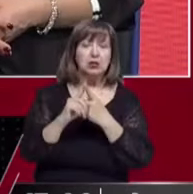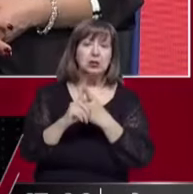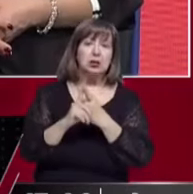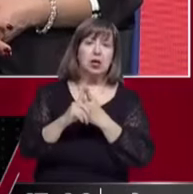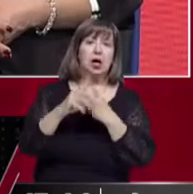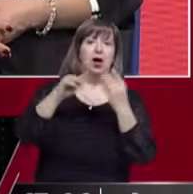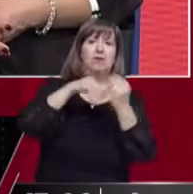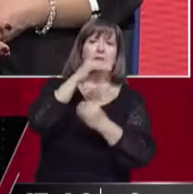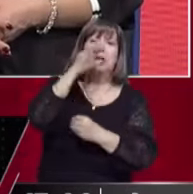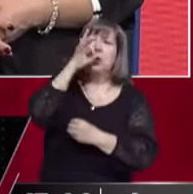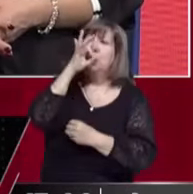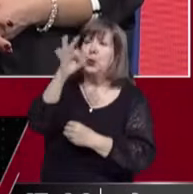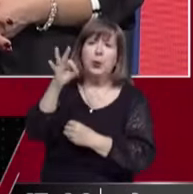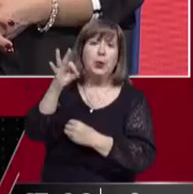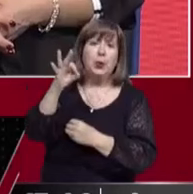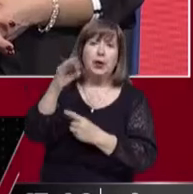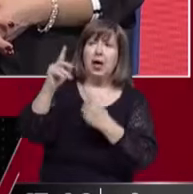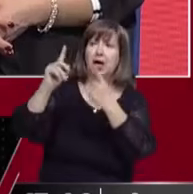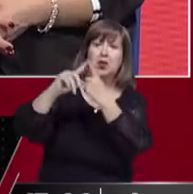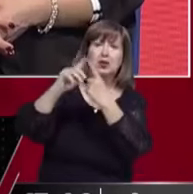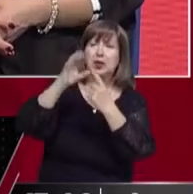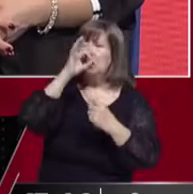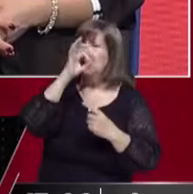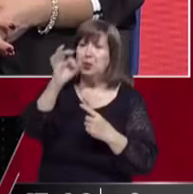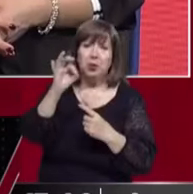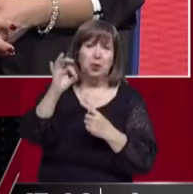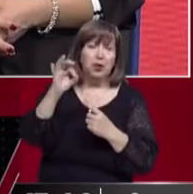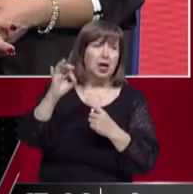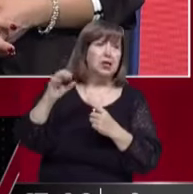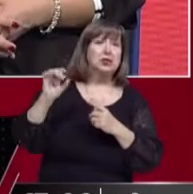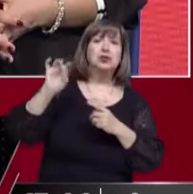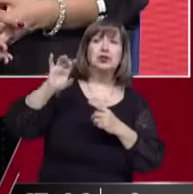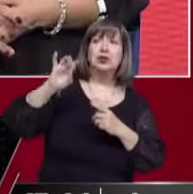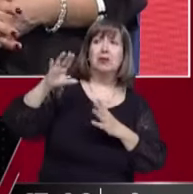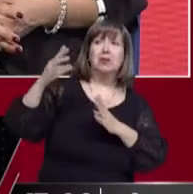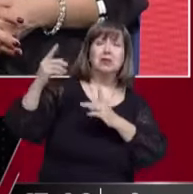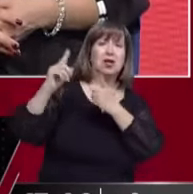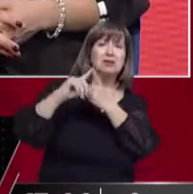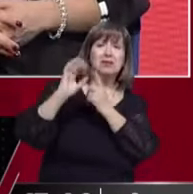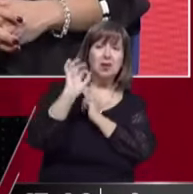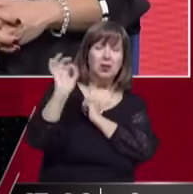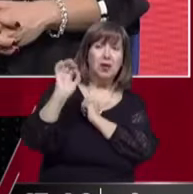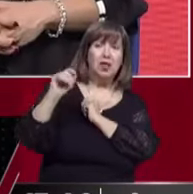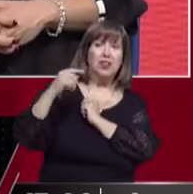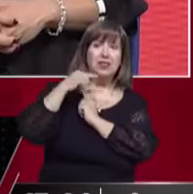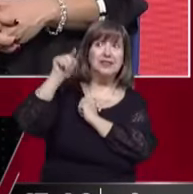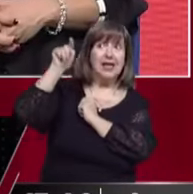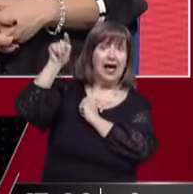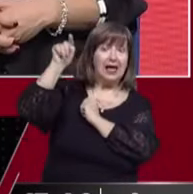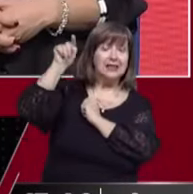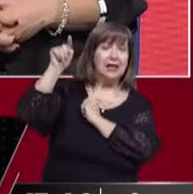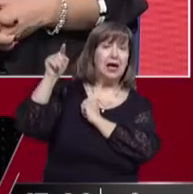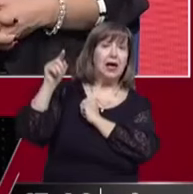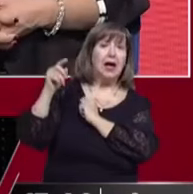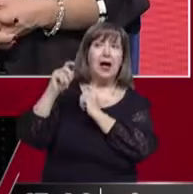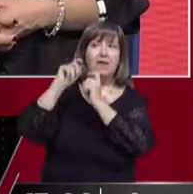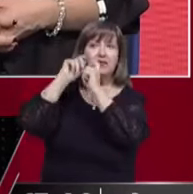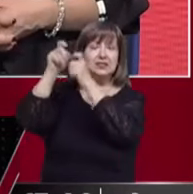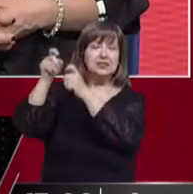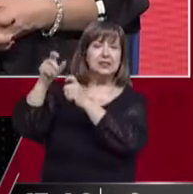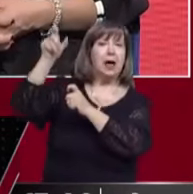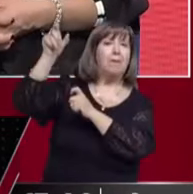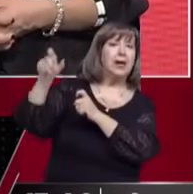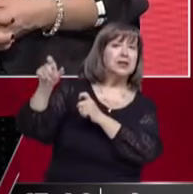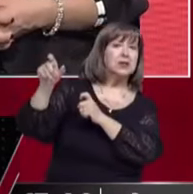nunca, Sergio, Noelia, no han establecido contacto con él, solo lo que les ha marcado una persona que está allí en El Salvador, que ha ido un par de veces